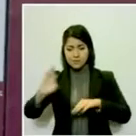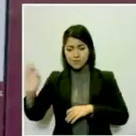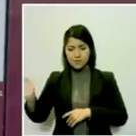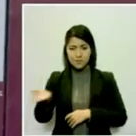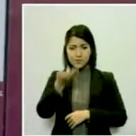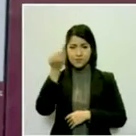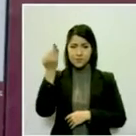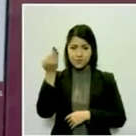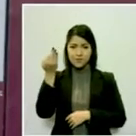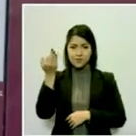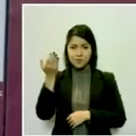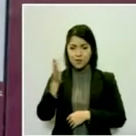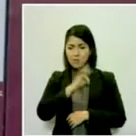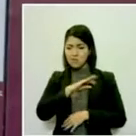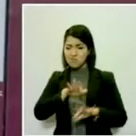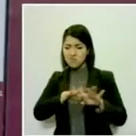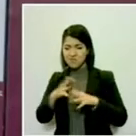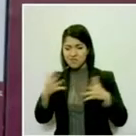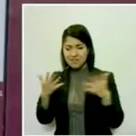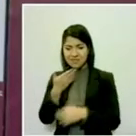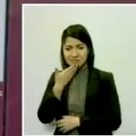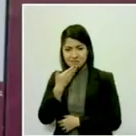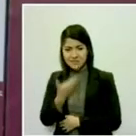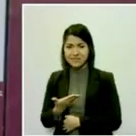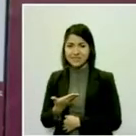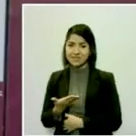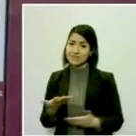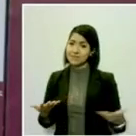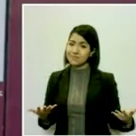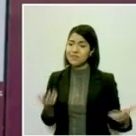da resultado. Entonces eso